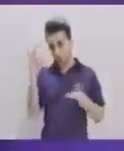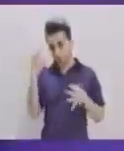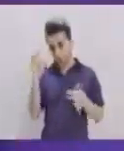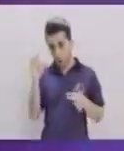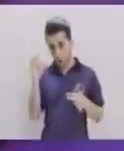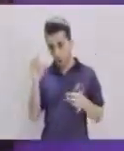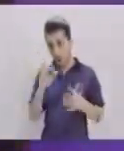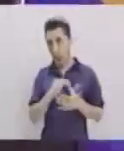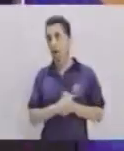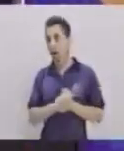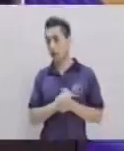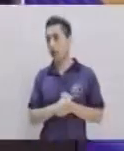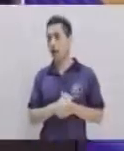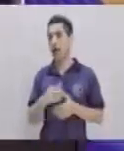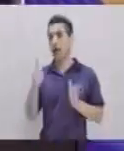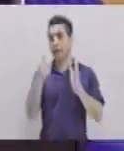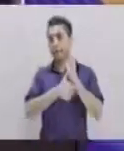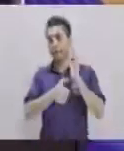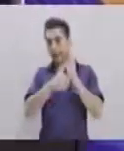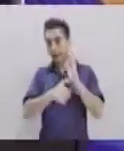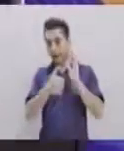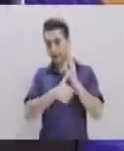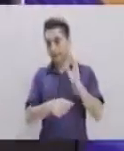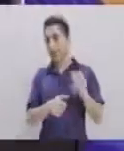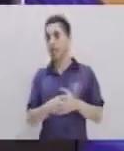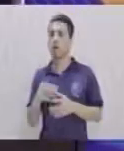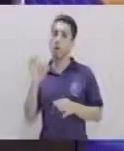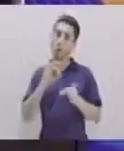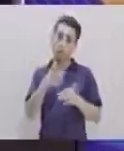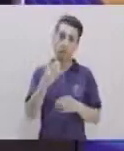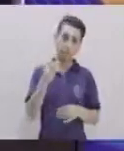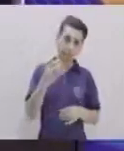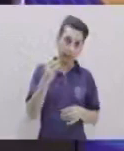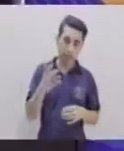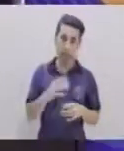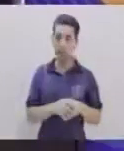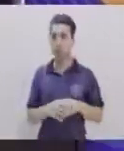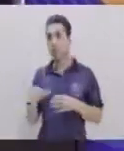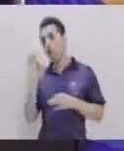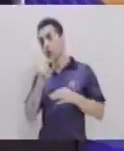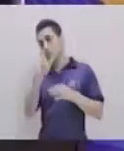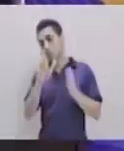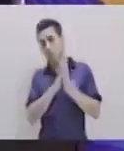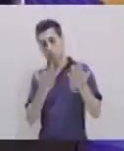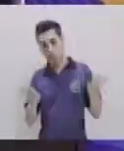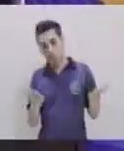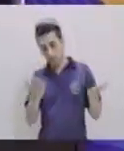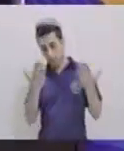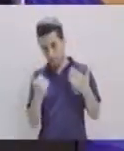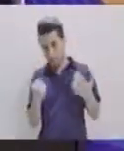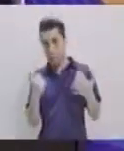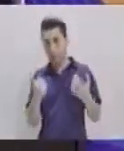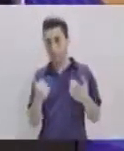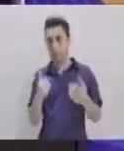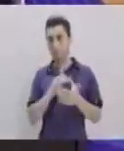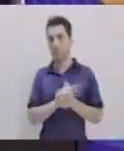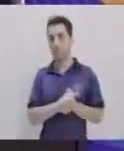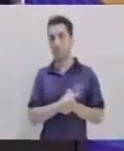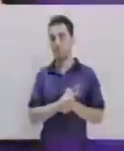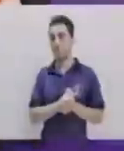hoja de color anaranjada o verde o tu cuaderno